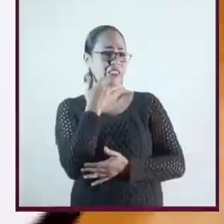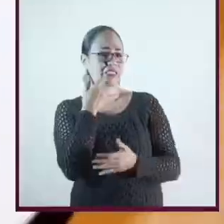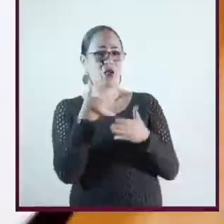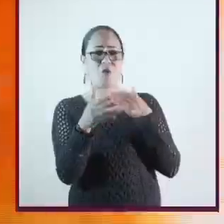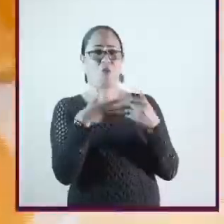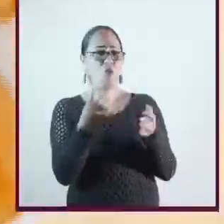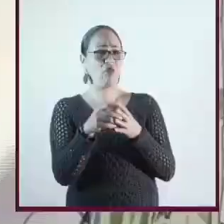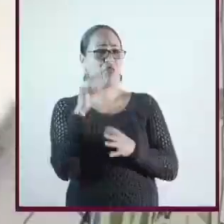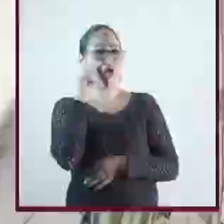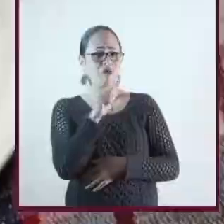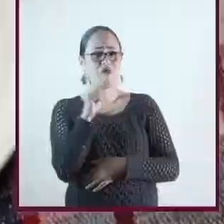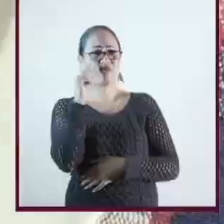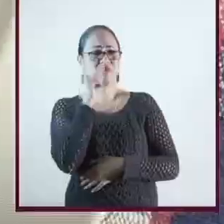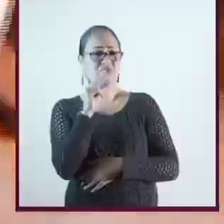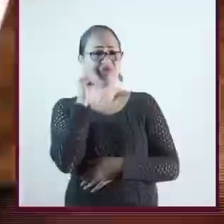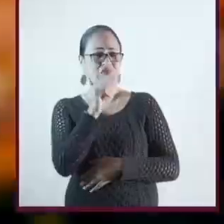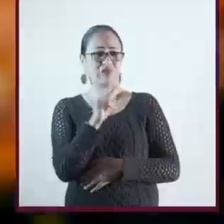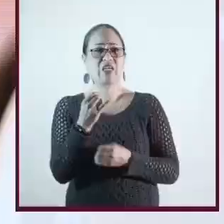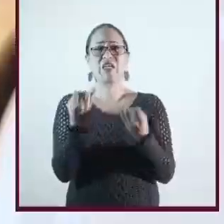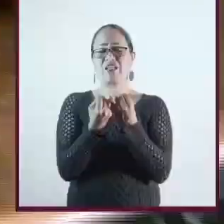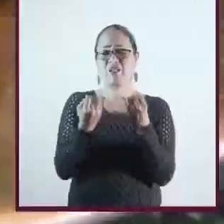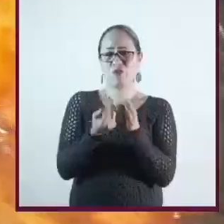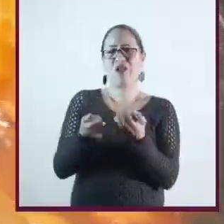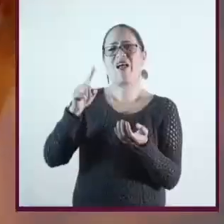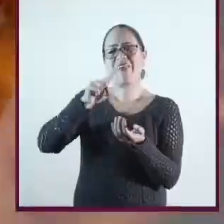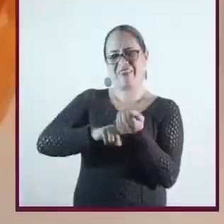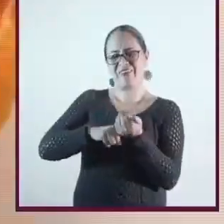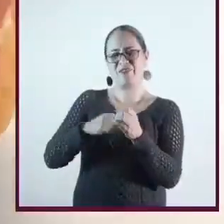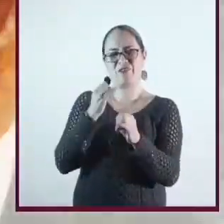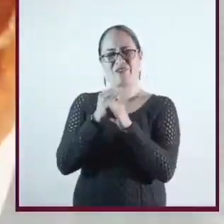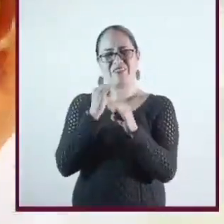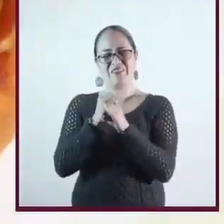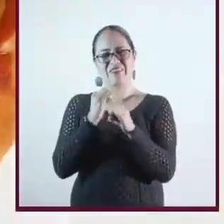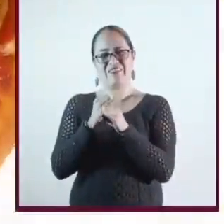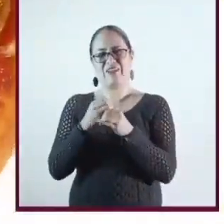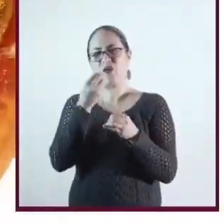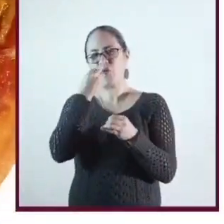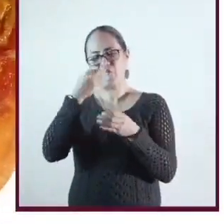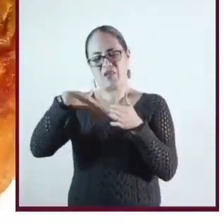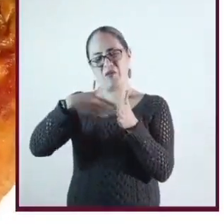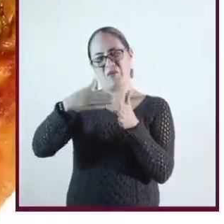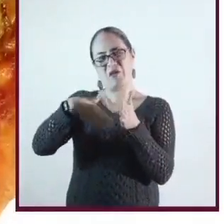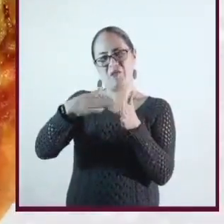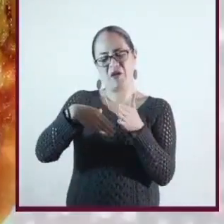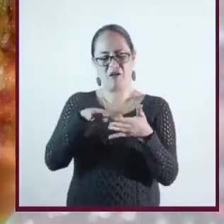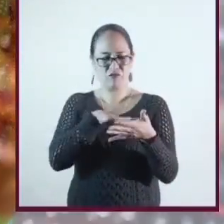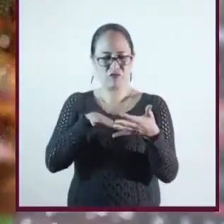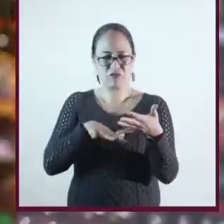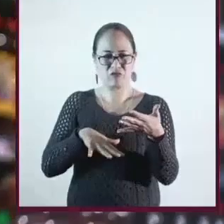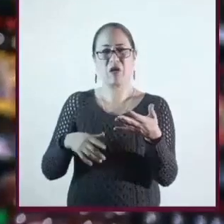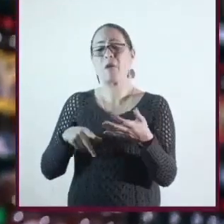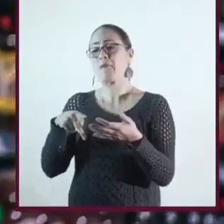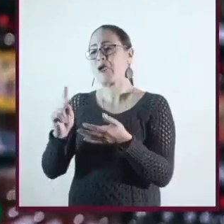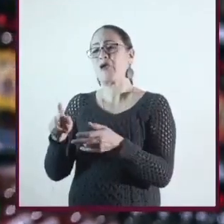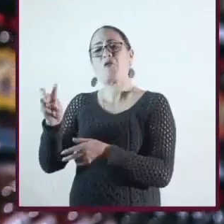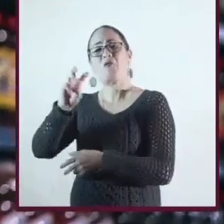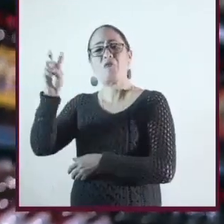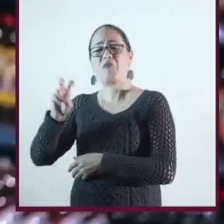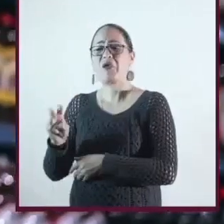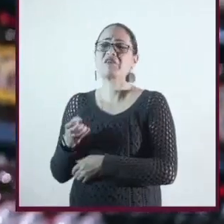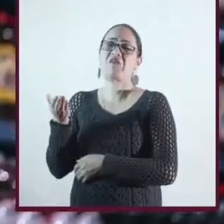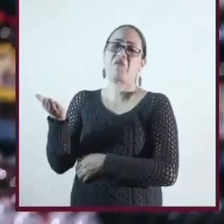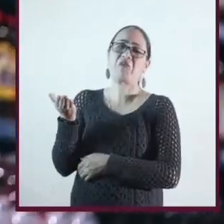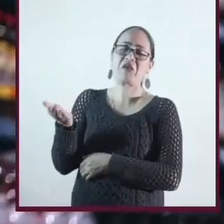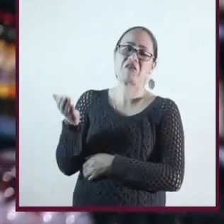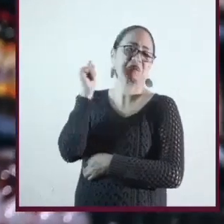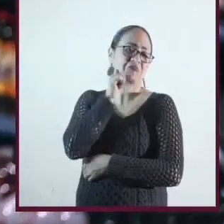al alcance miles de recetas en línea, pero acabamos pidiendo las mismas pizzas. Encontramos muchas opciones